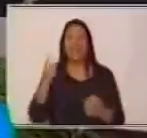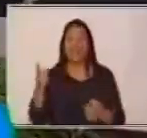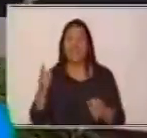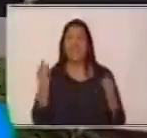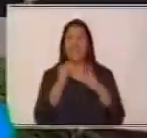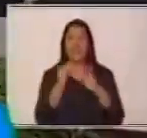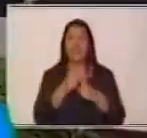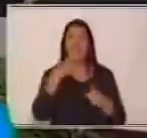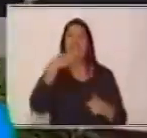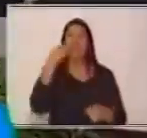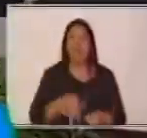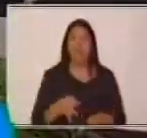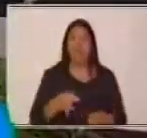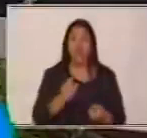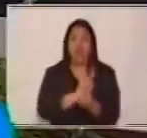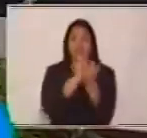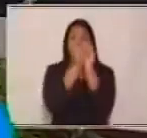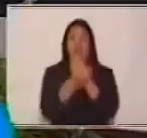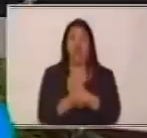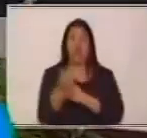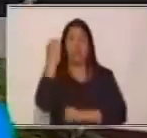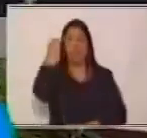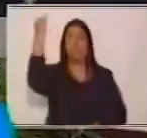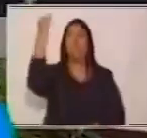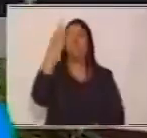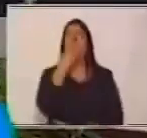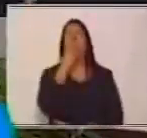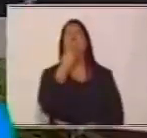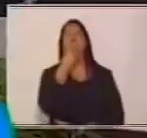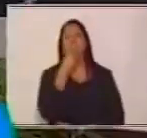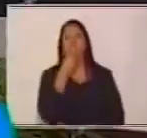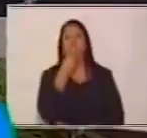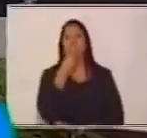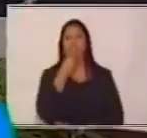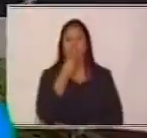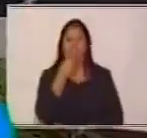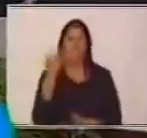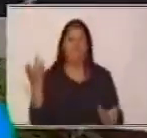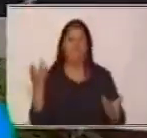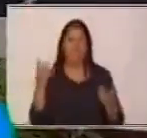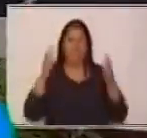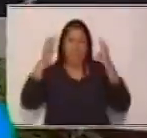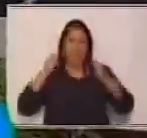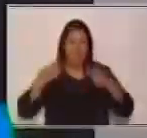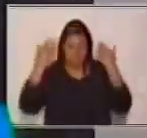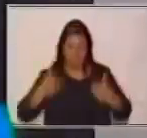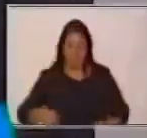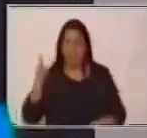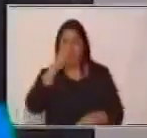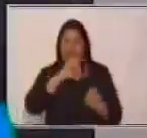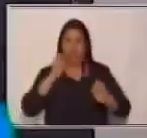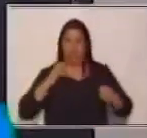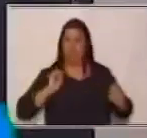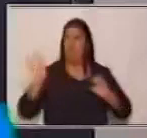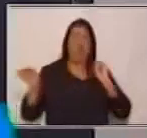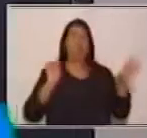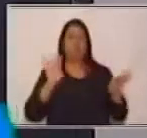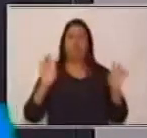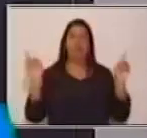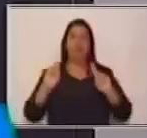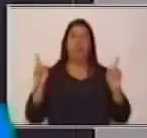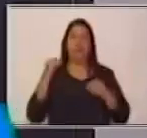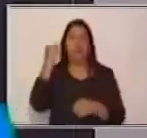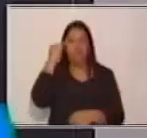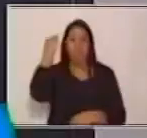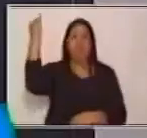por el término imaginario. Correcto, estás ante una metáfora. Si decimos piel como